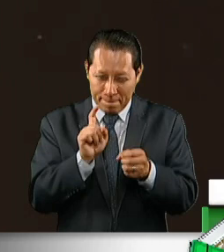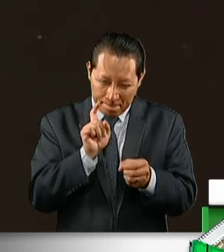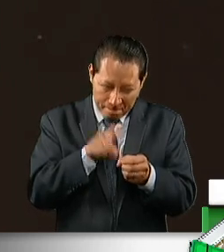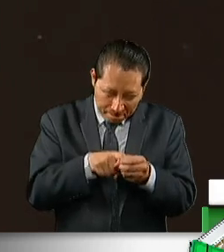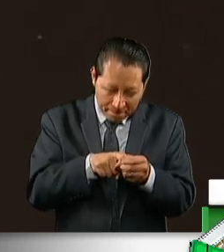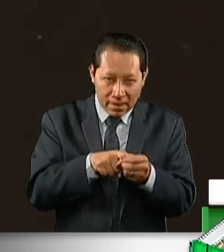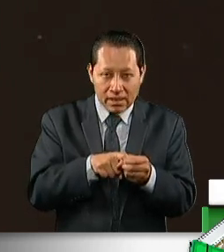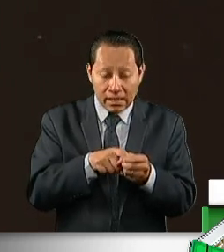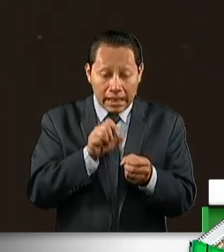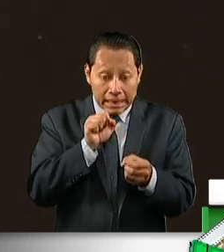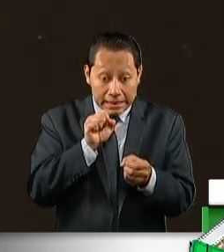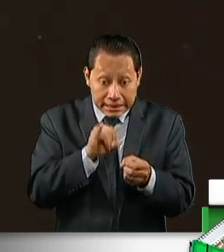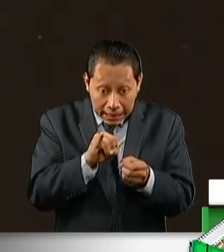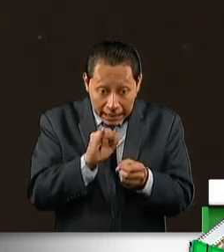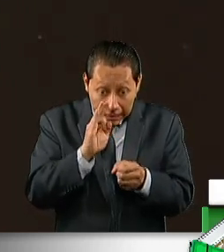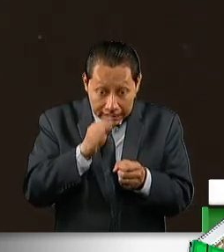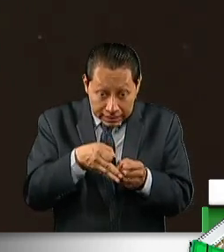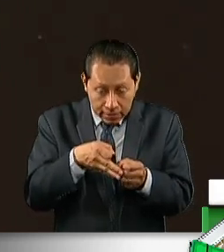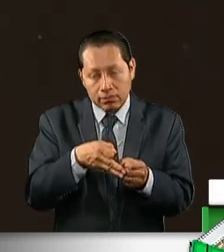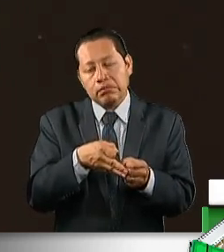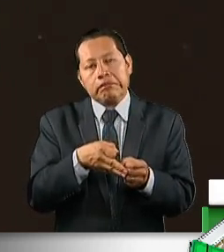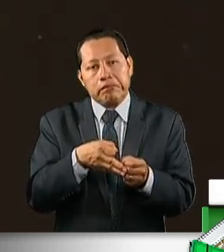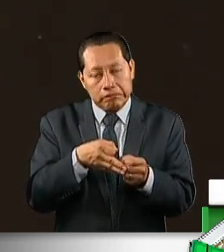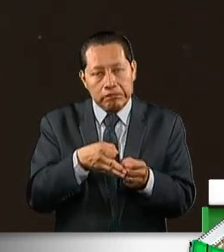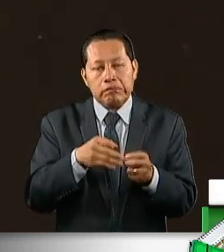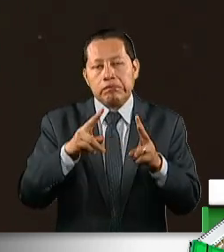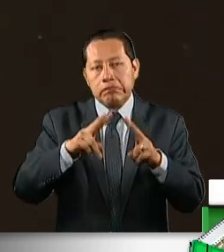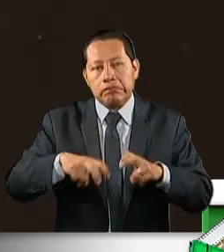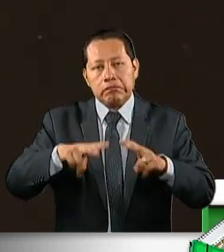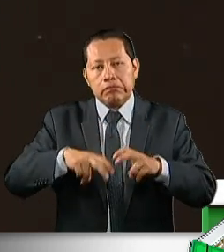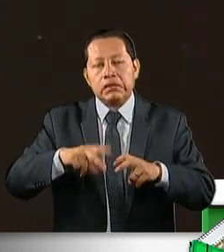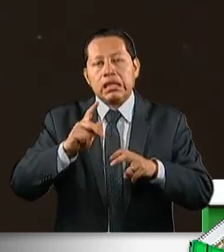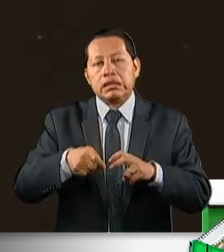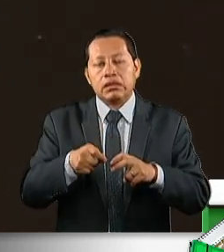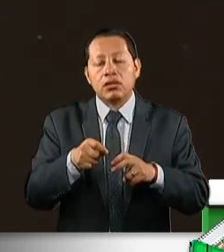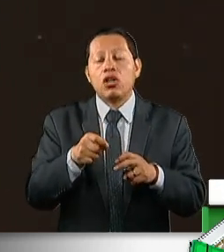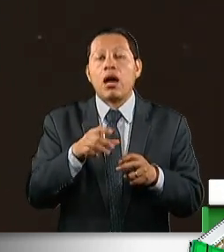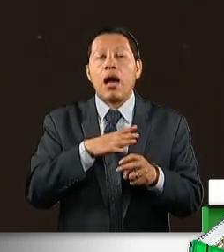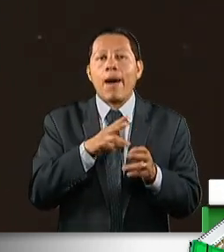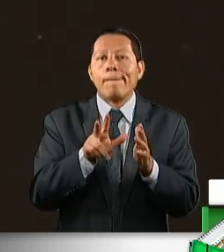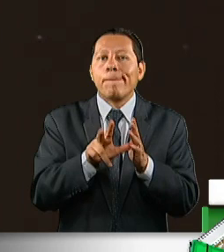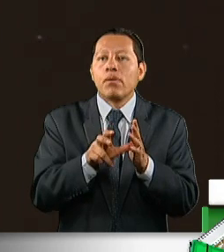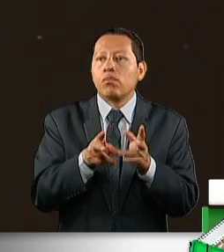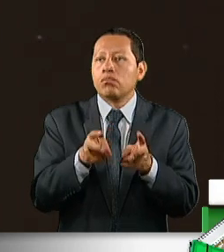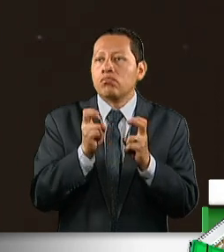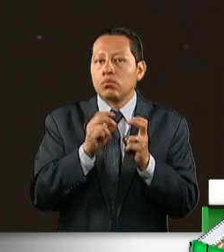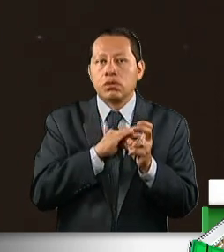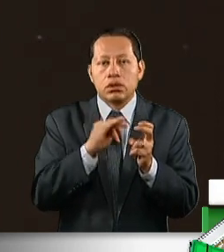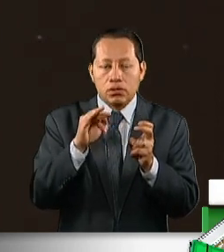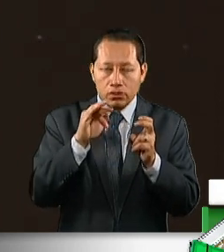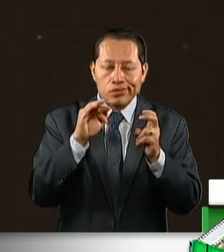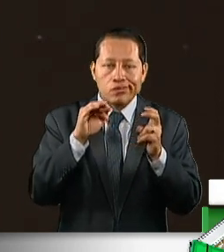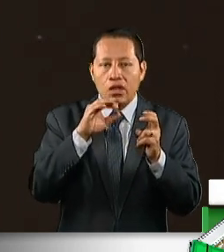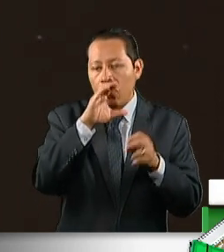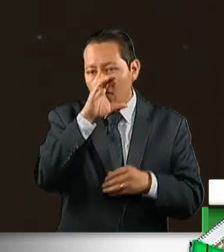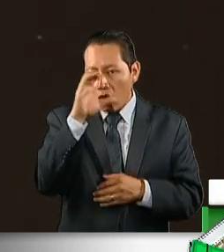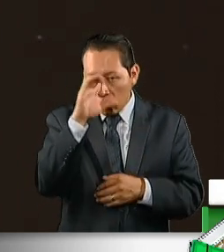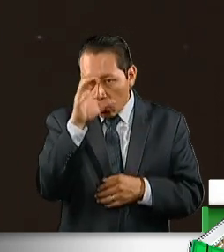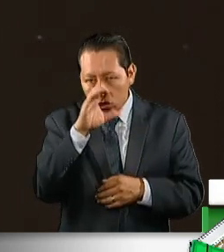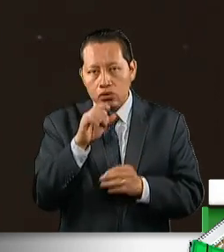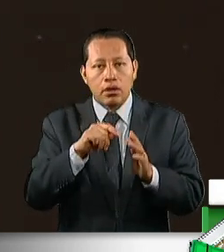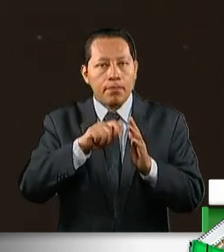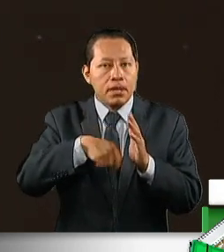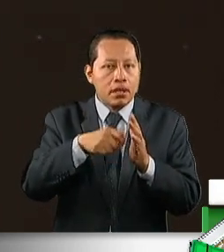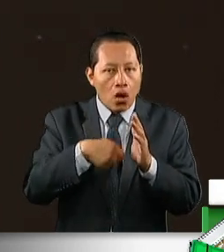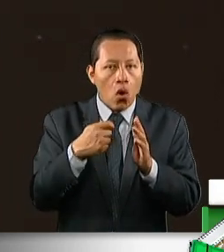les bajaban sus fotos sus datos les bajaban su información personal sus vídeos sus